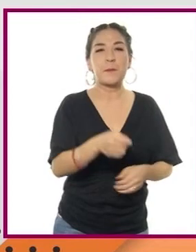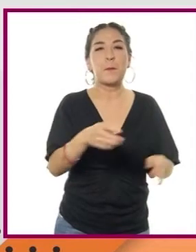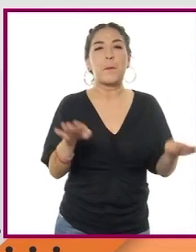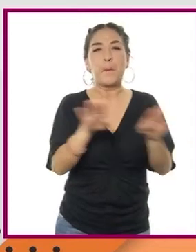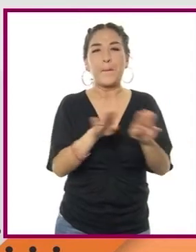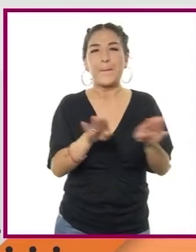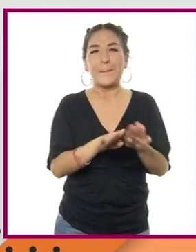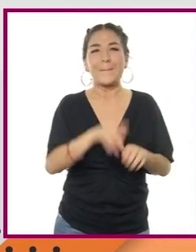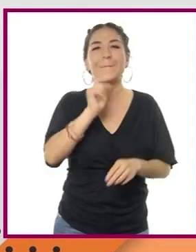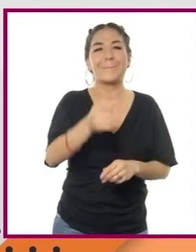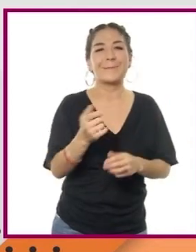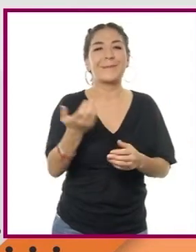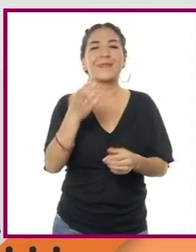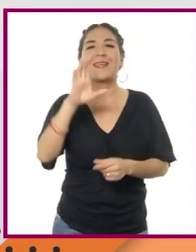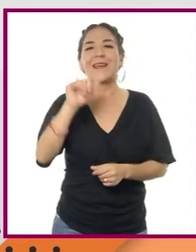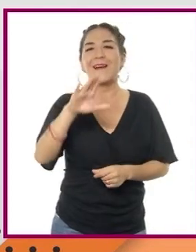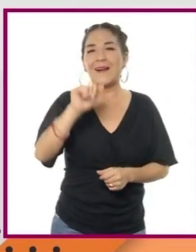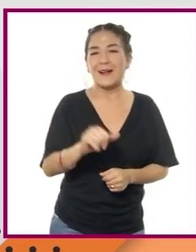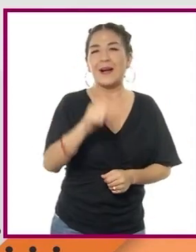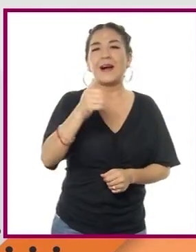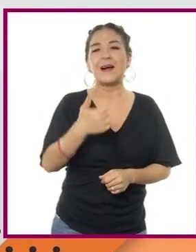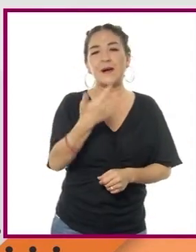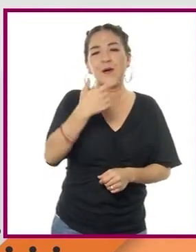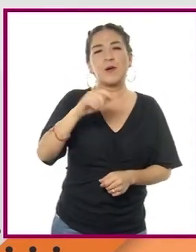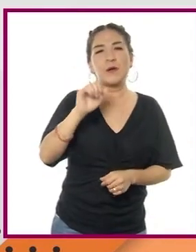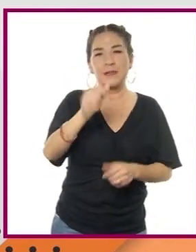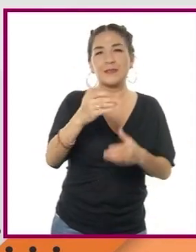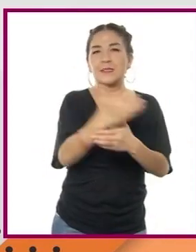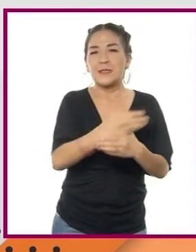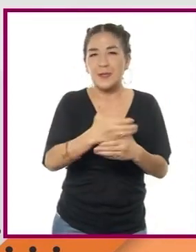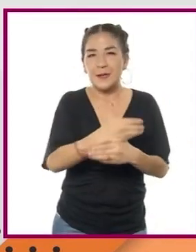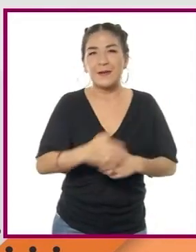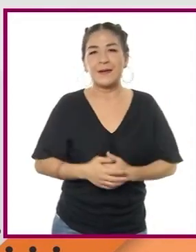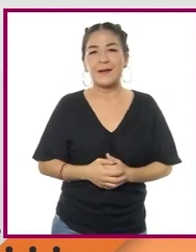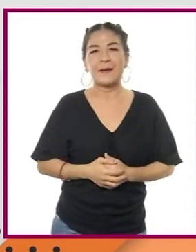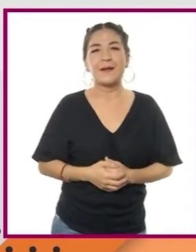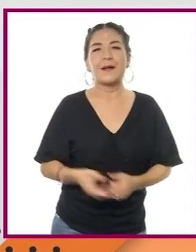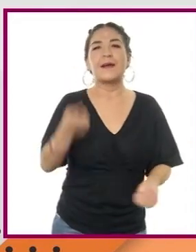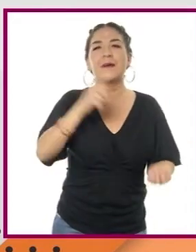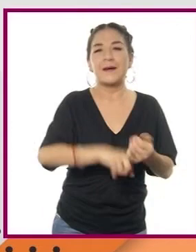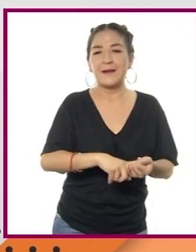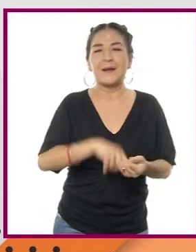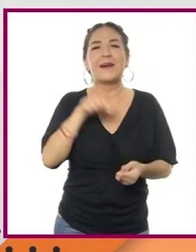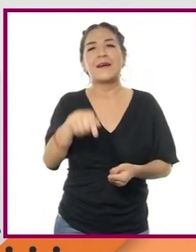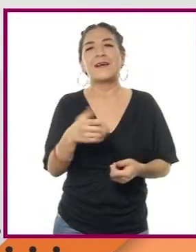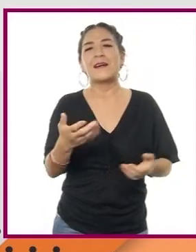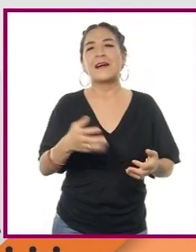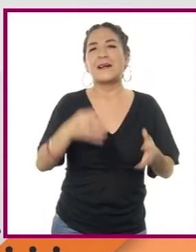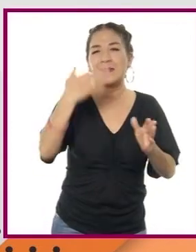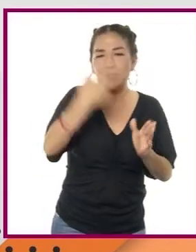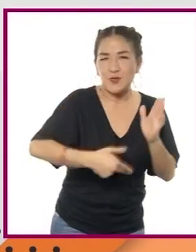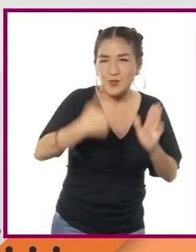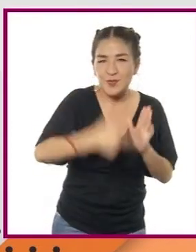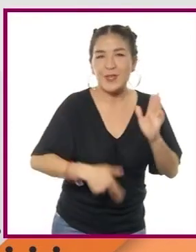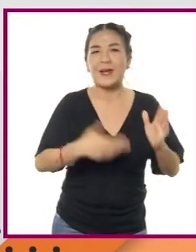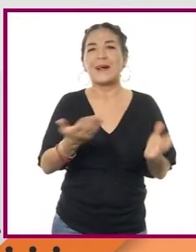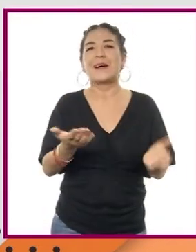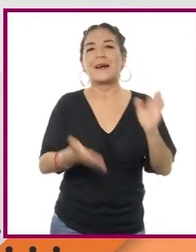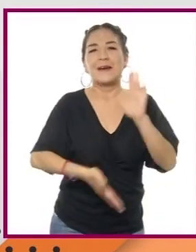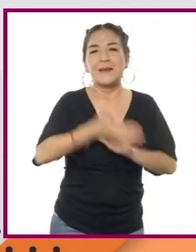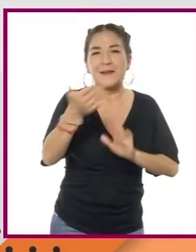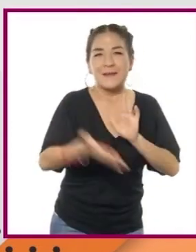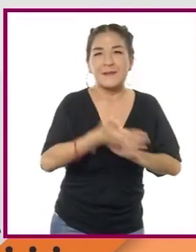caña, cacahueros, cultivadores de cacao, vaqueros, arrieros, herreros,